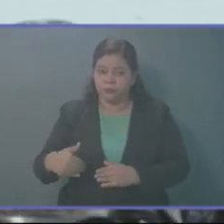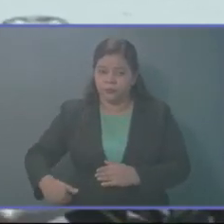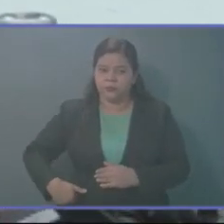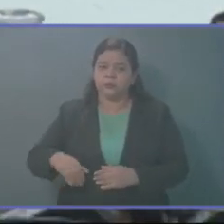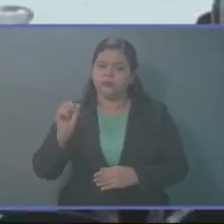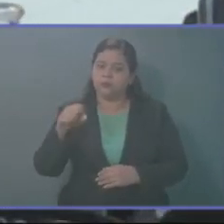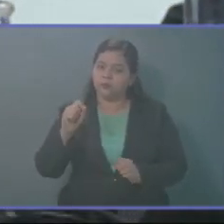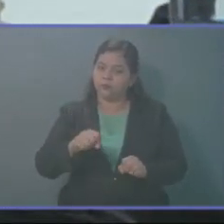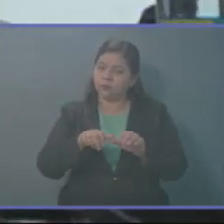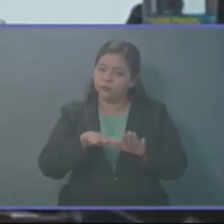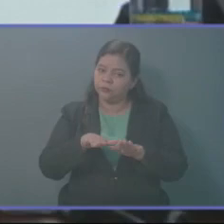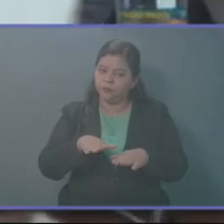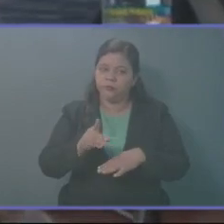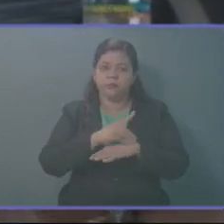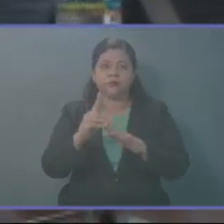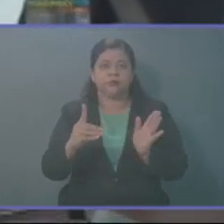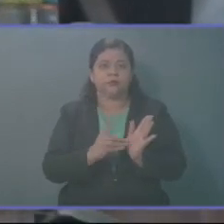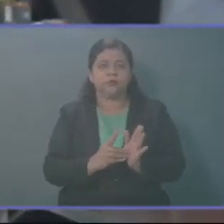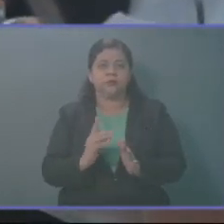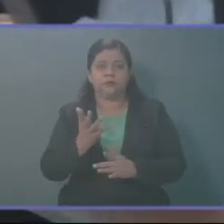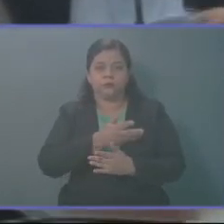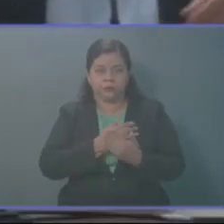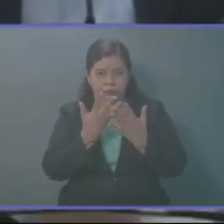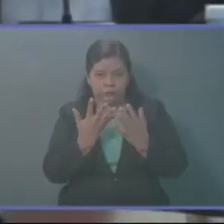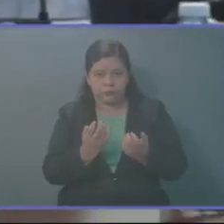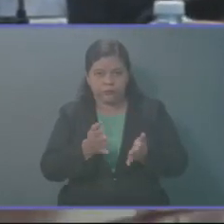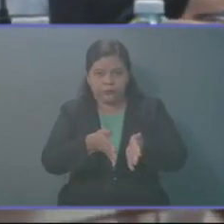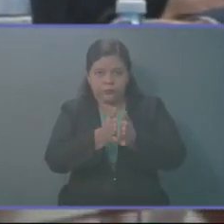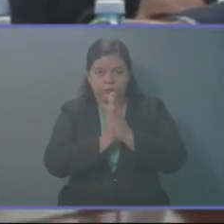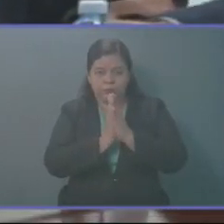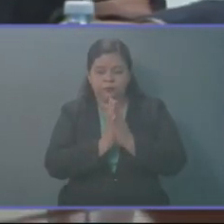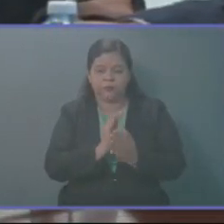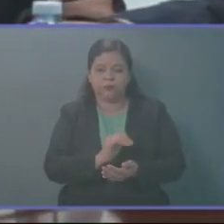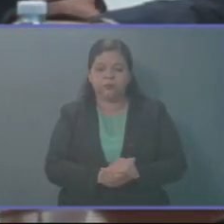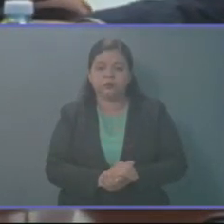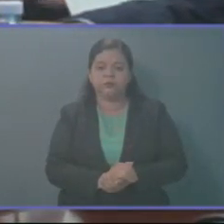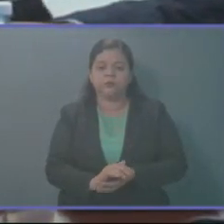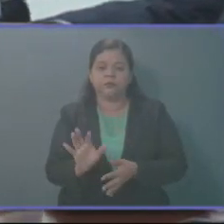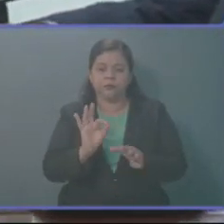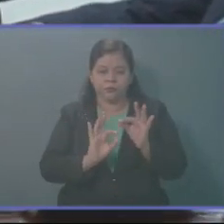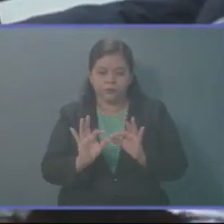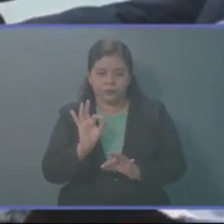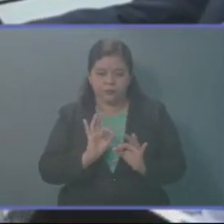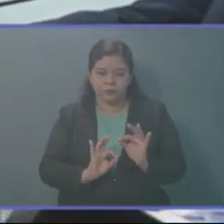Baquerano. Vamos a solicitarle, incluso hay algunos